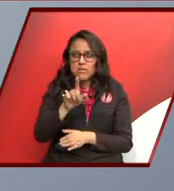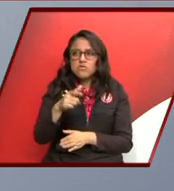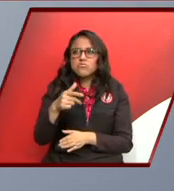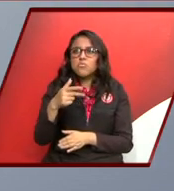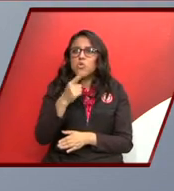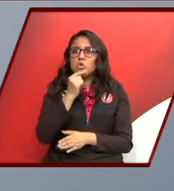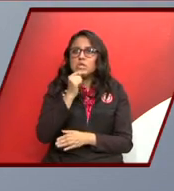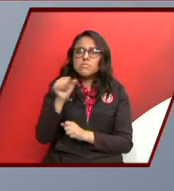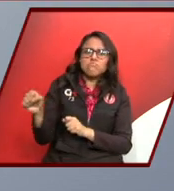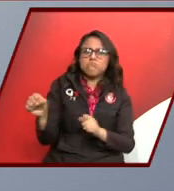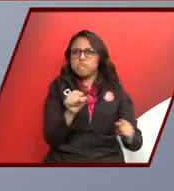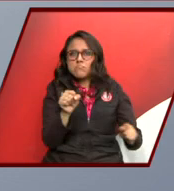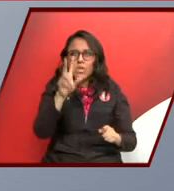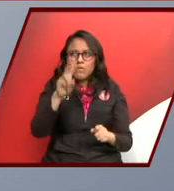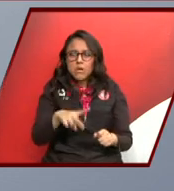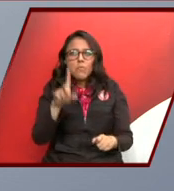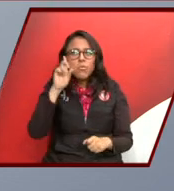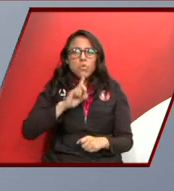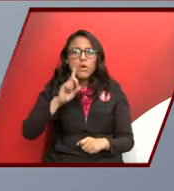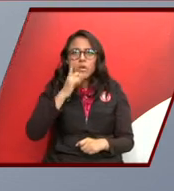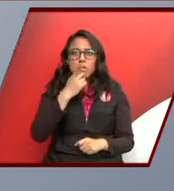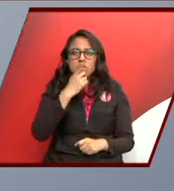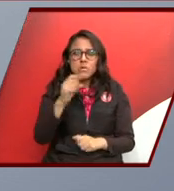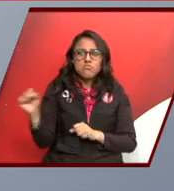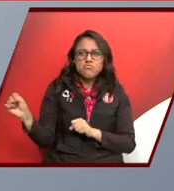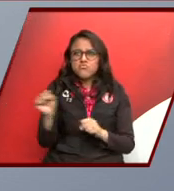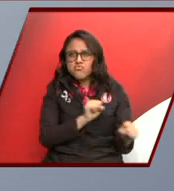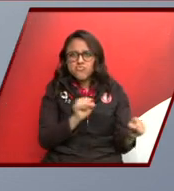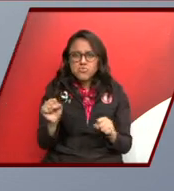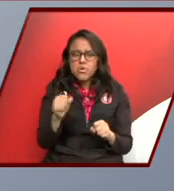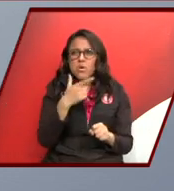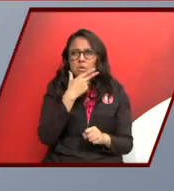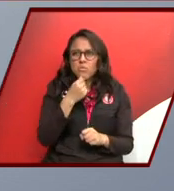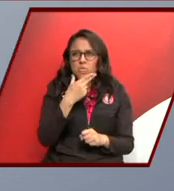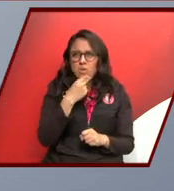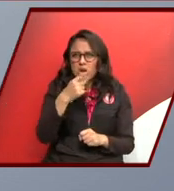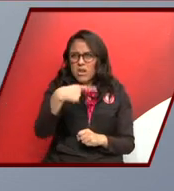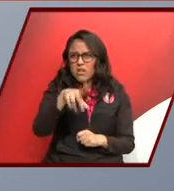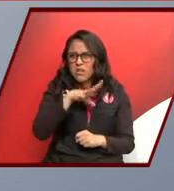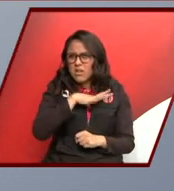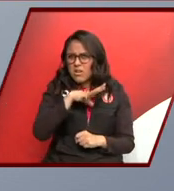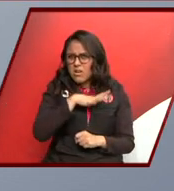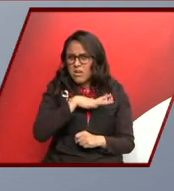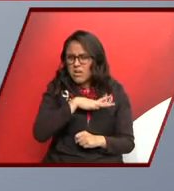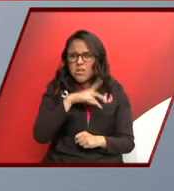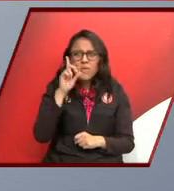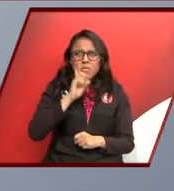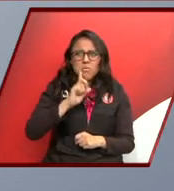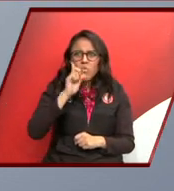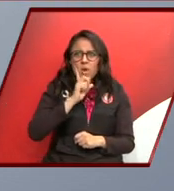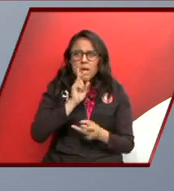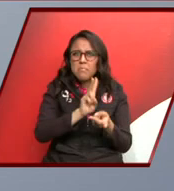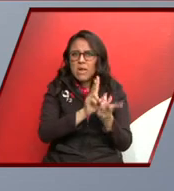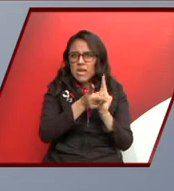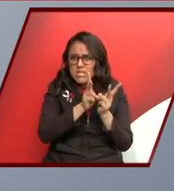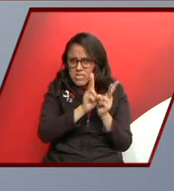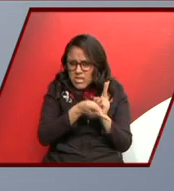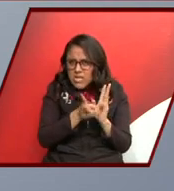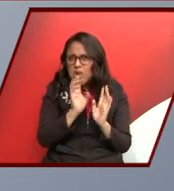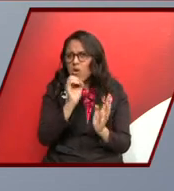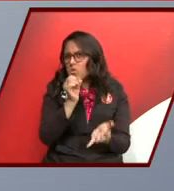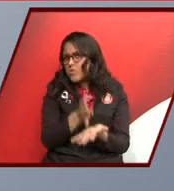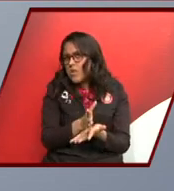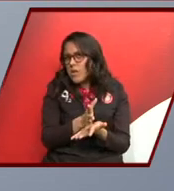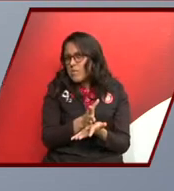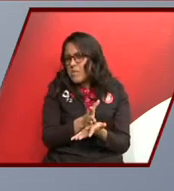los policías. Esta mujer que llegó a decir que estaban infringiendo la ley, ¿es vecina de ustedes o empleada de la delegación? ¿O venía